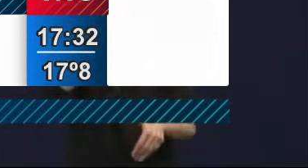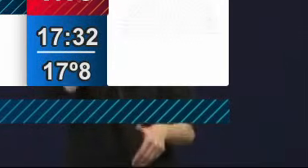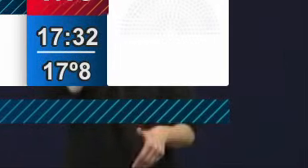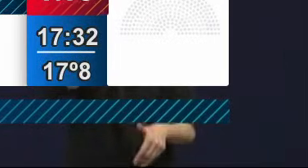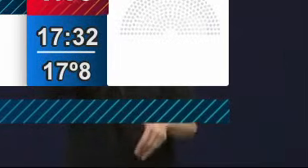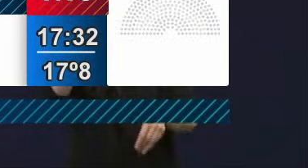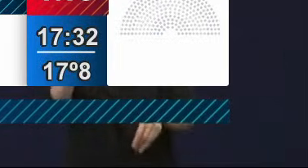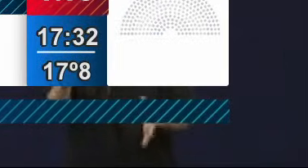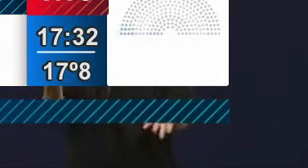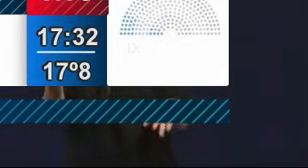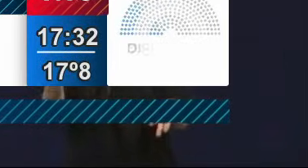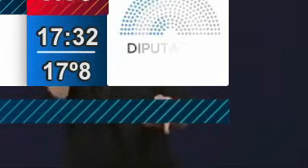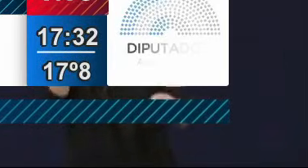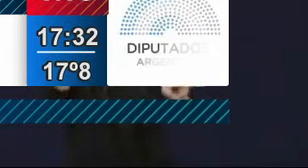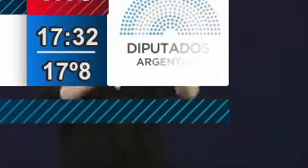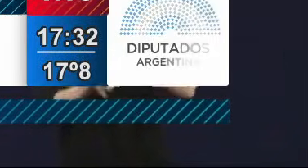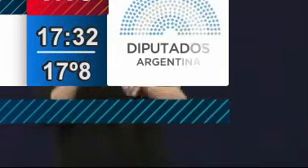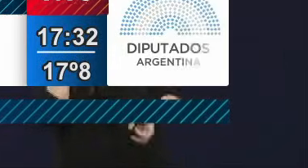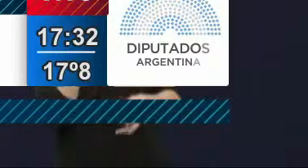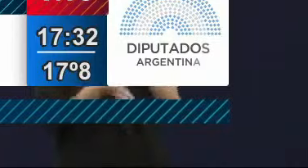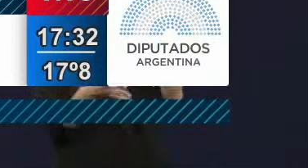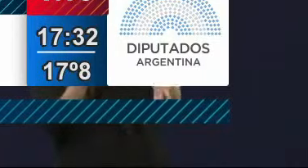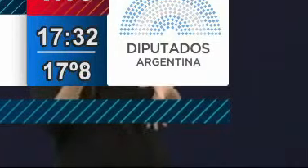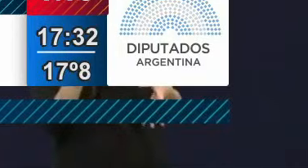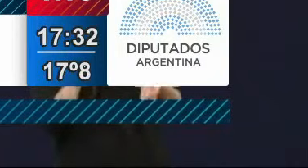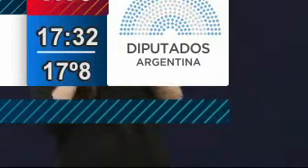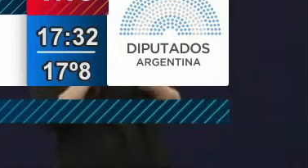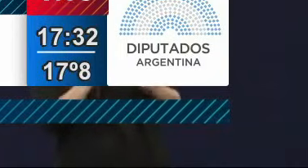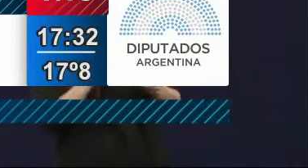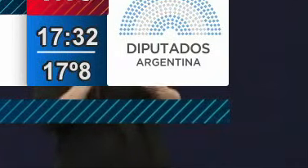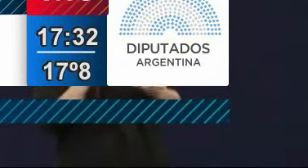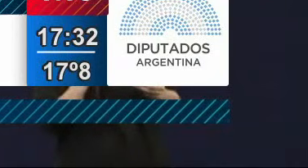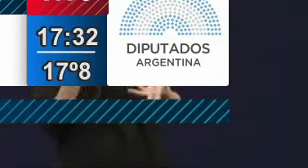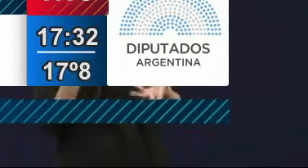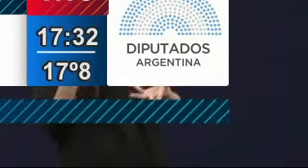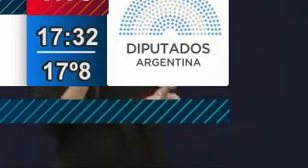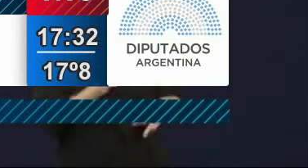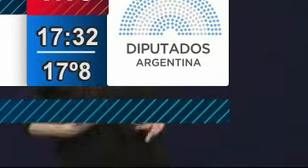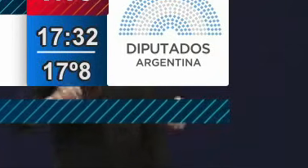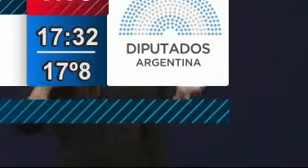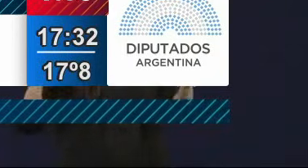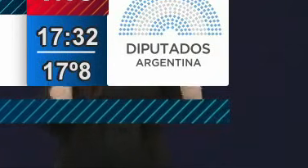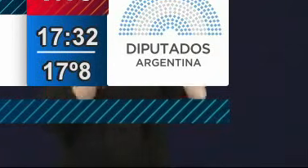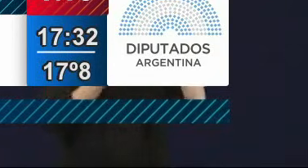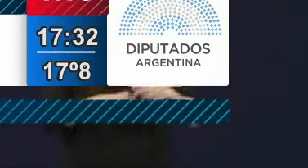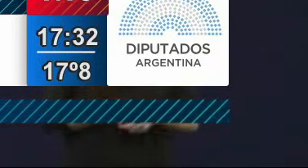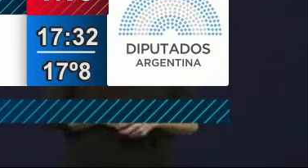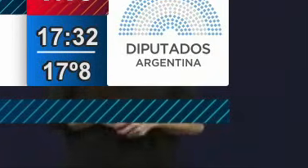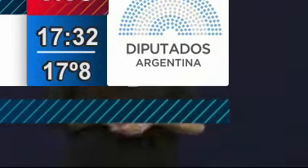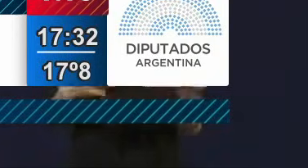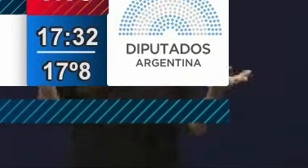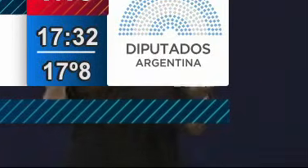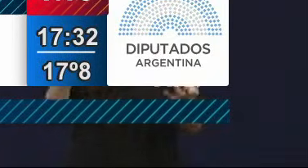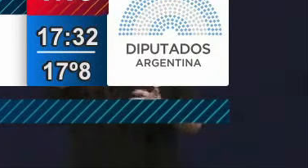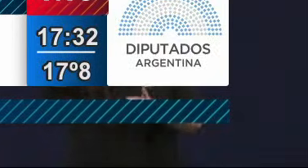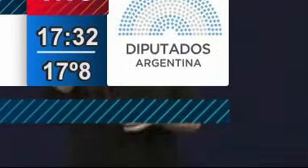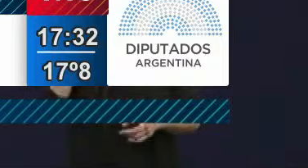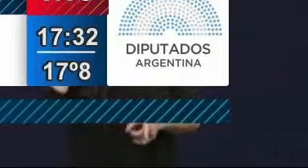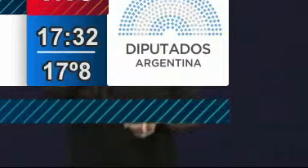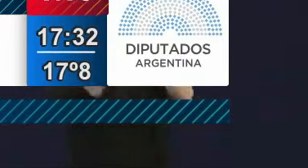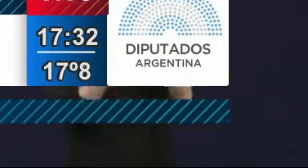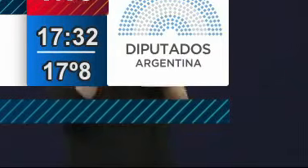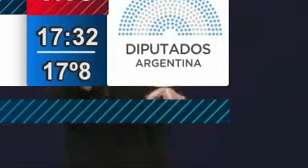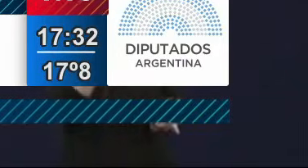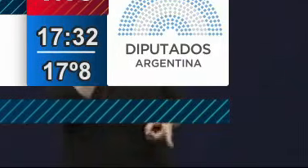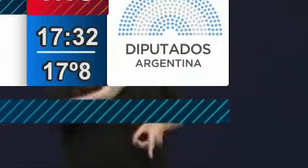Les recuerdo simplemente algunos que me vinieron a la mente y que los anoté aquí, como cuando lo acusaron de querer vender órganos, lo